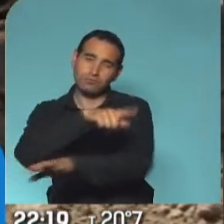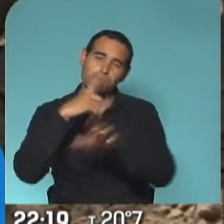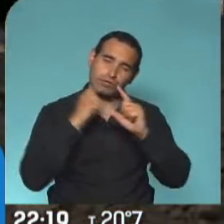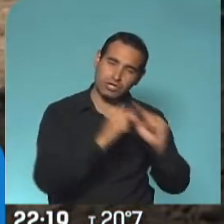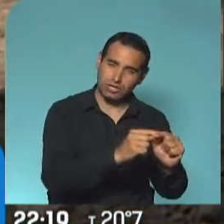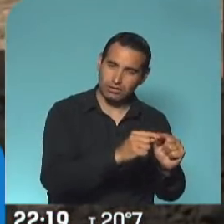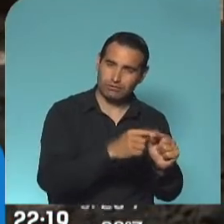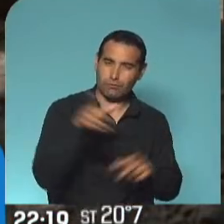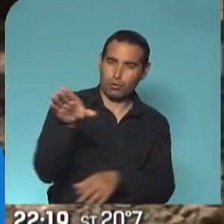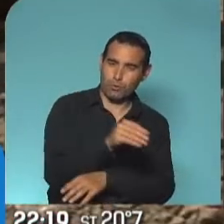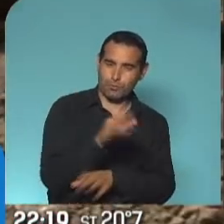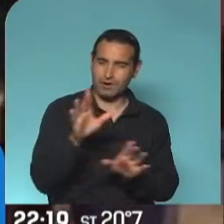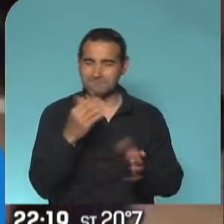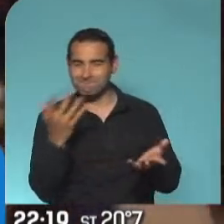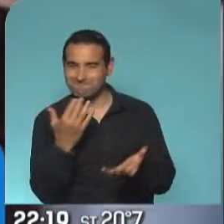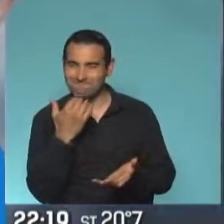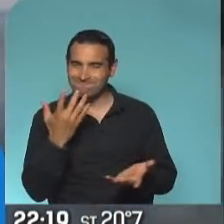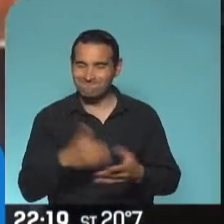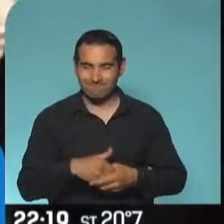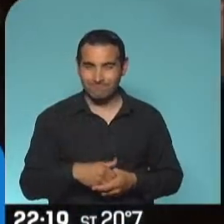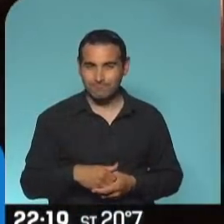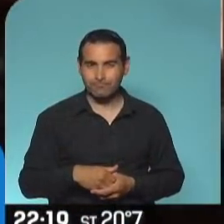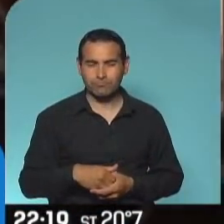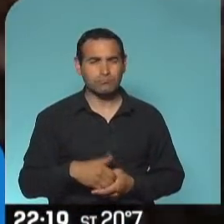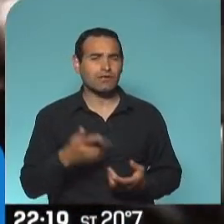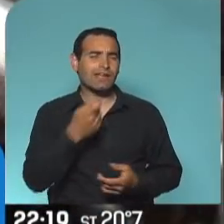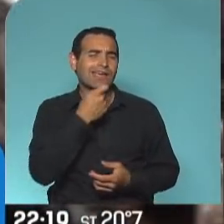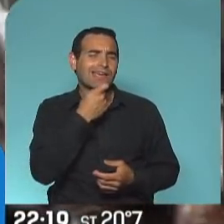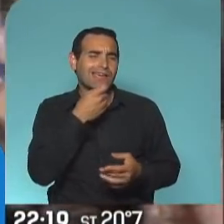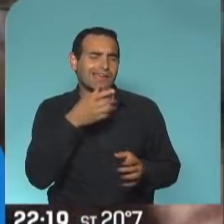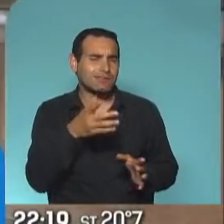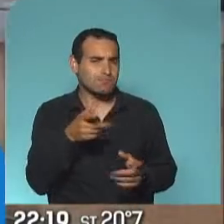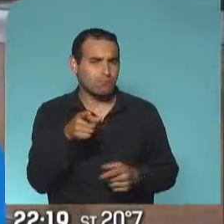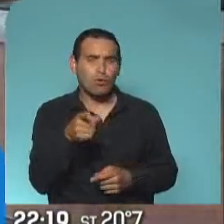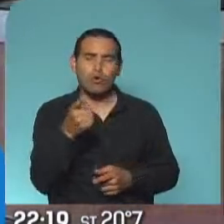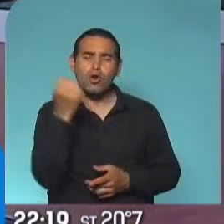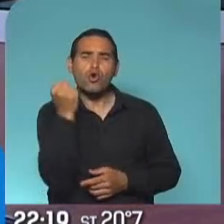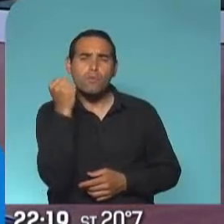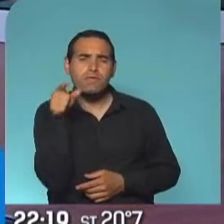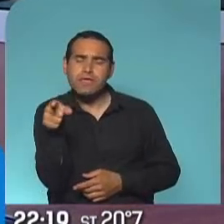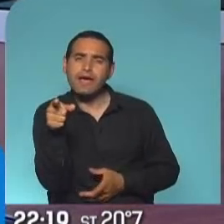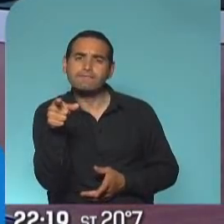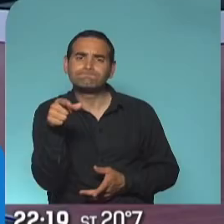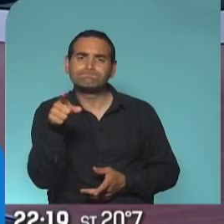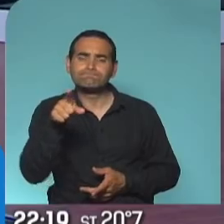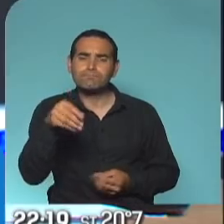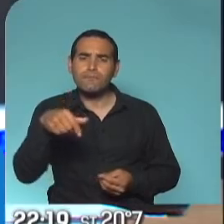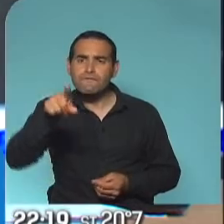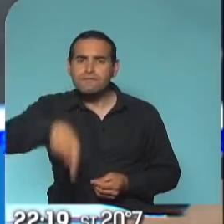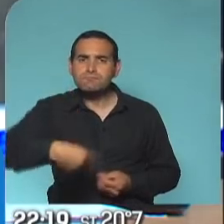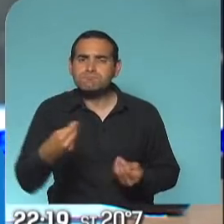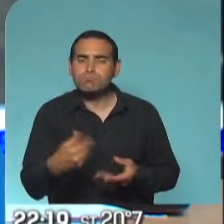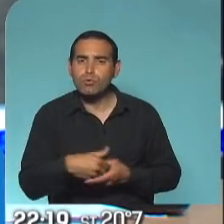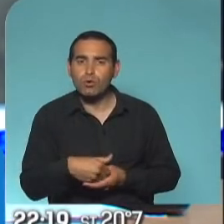típico ciclo de protesta de América Latina. Yo no tengo una posición muy clara. ¿Cómo reaccionarían los factores económicos que hoy, de hecho,